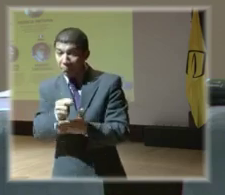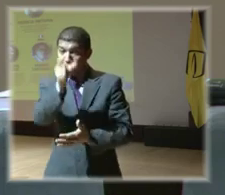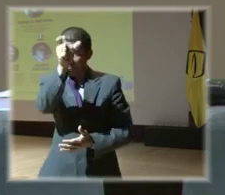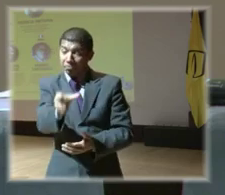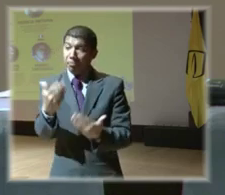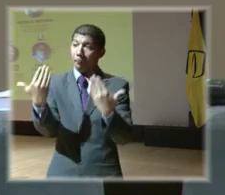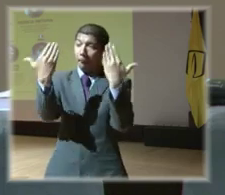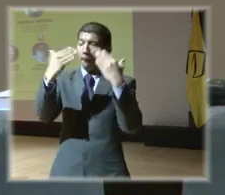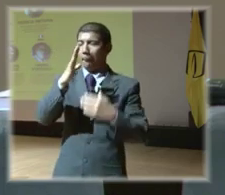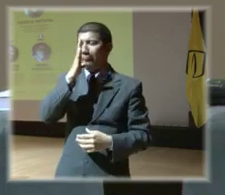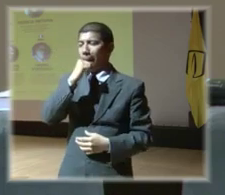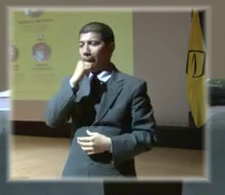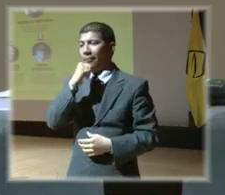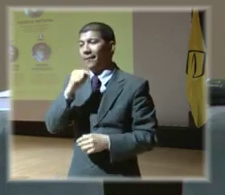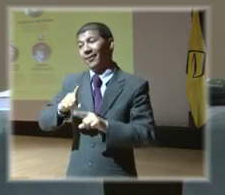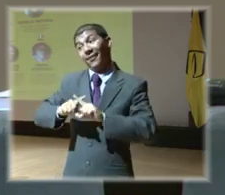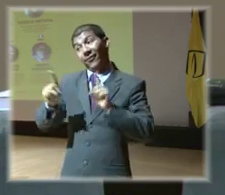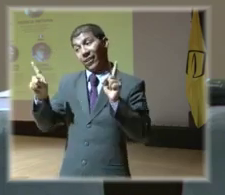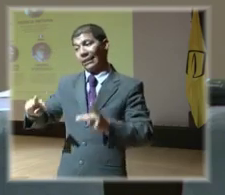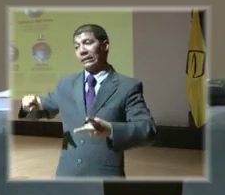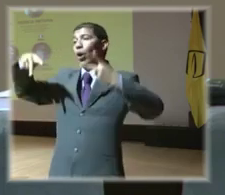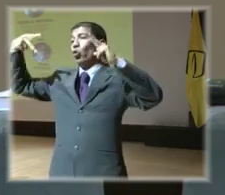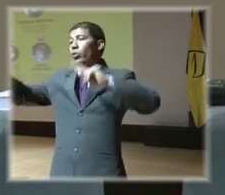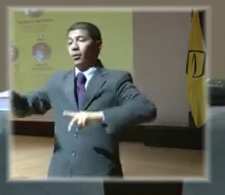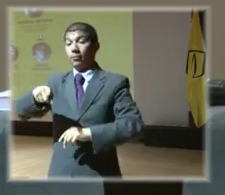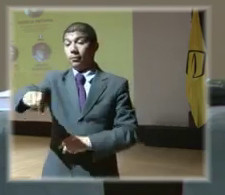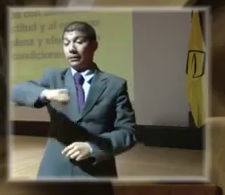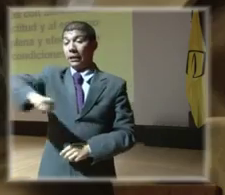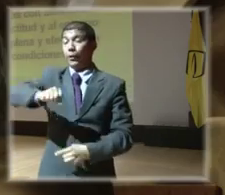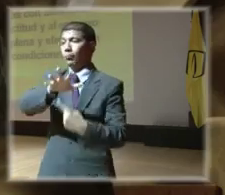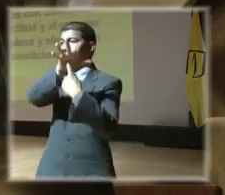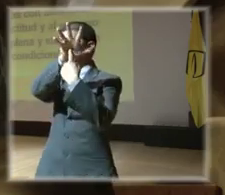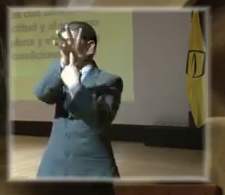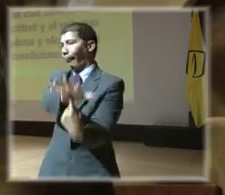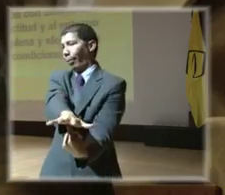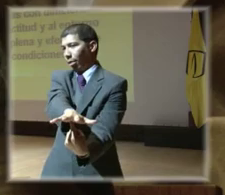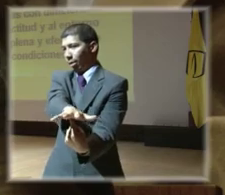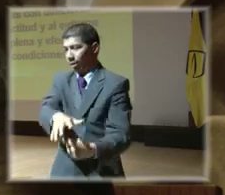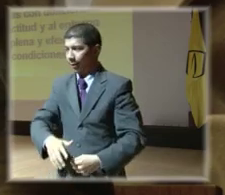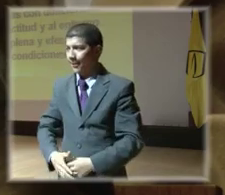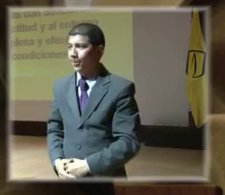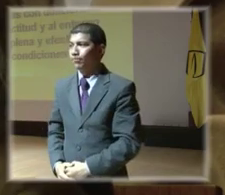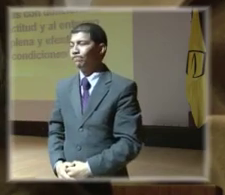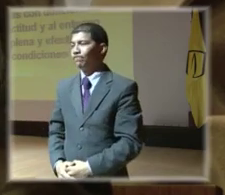contrario anulan su condición, como les digo, prácticamente de ser humano. Agustina.